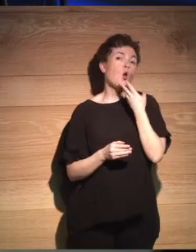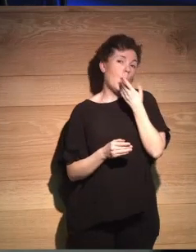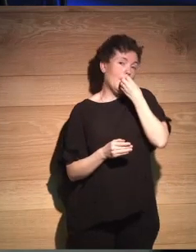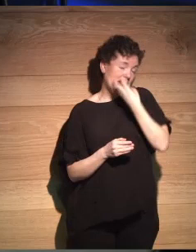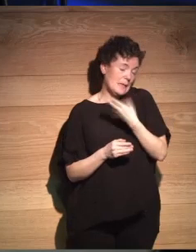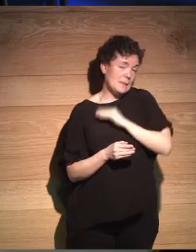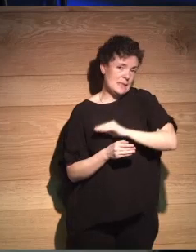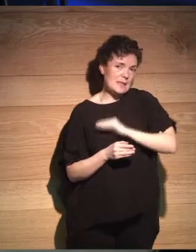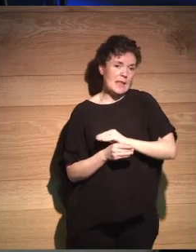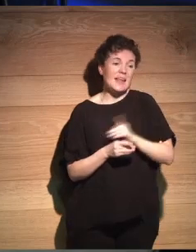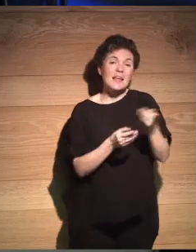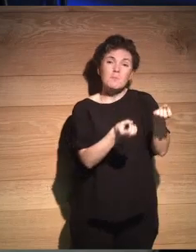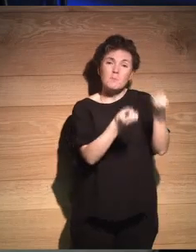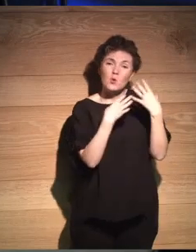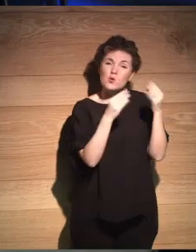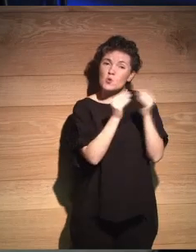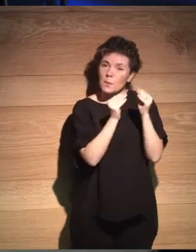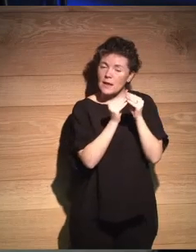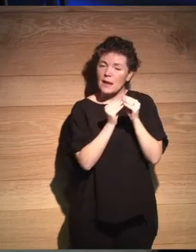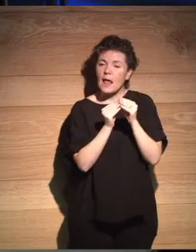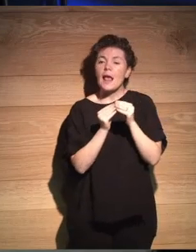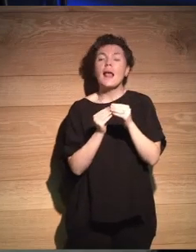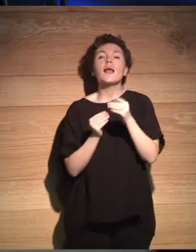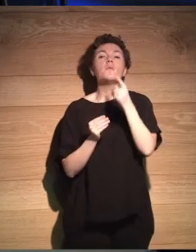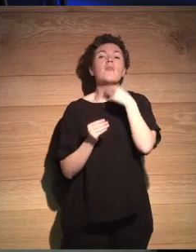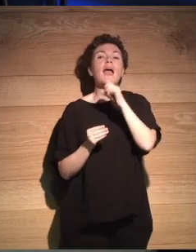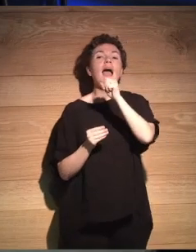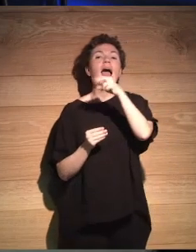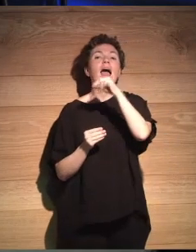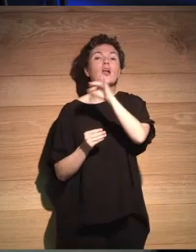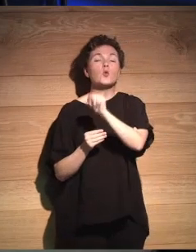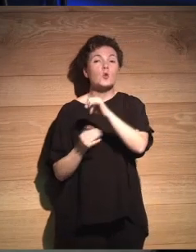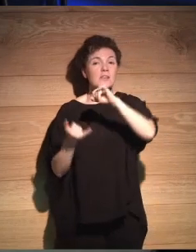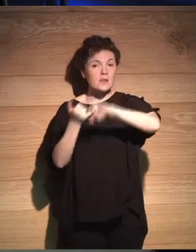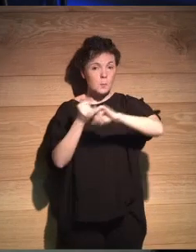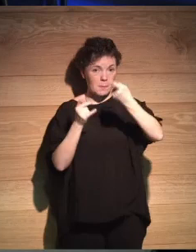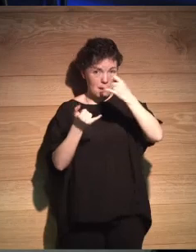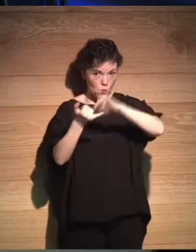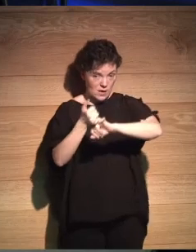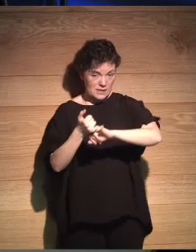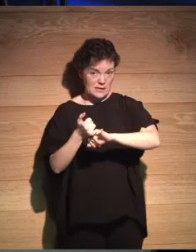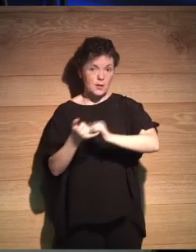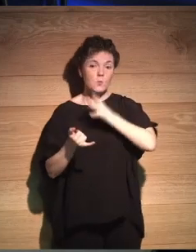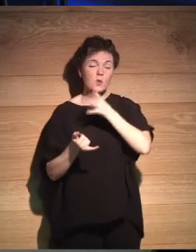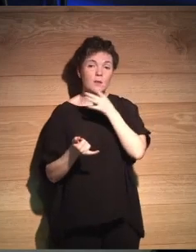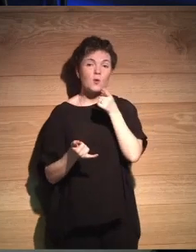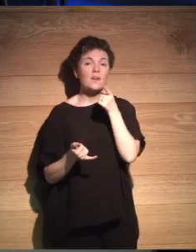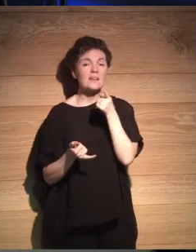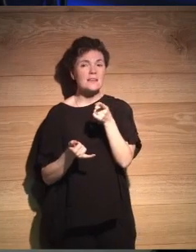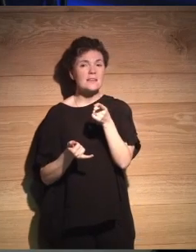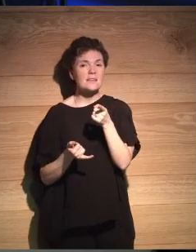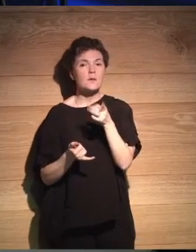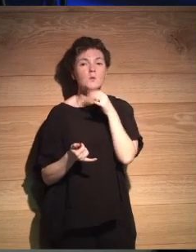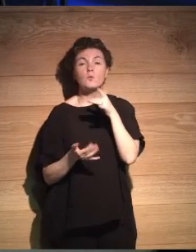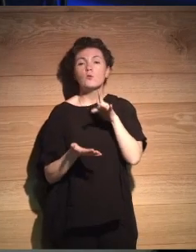bien. Me contó de que Arturo se casó con su primera mujer porque esta mujer le dije que